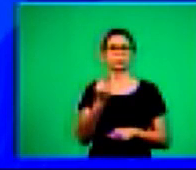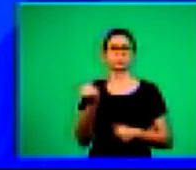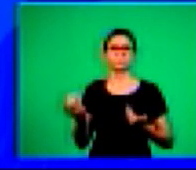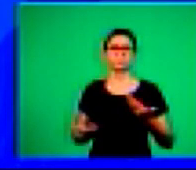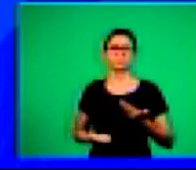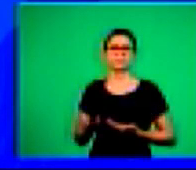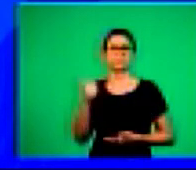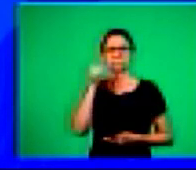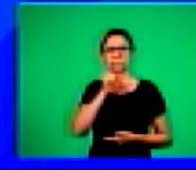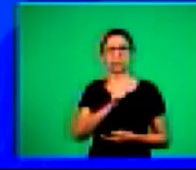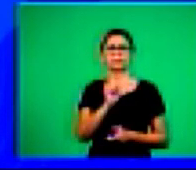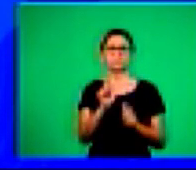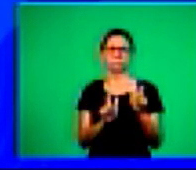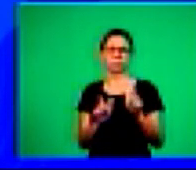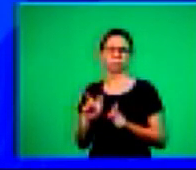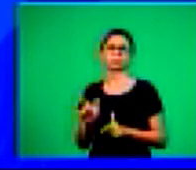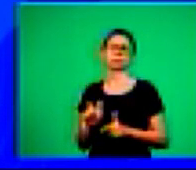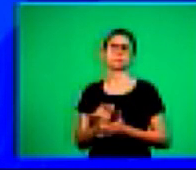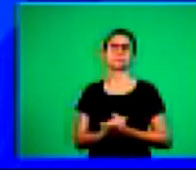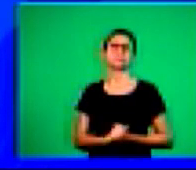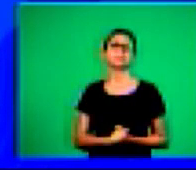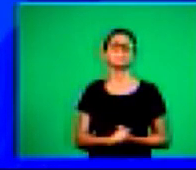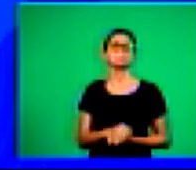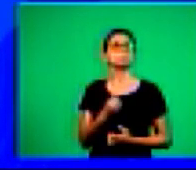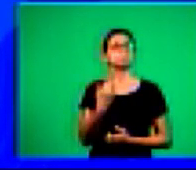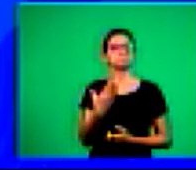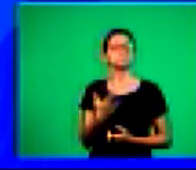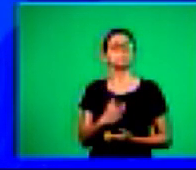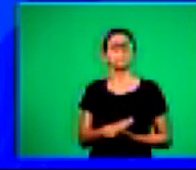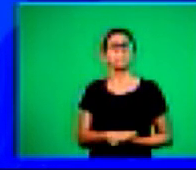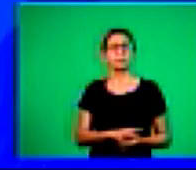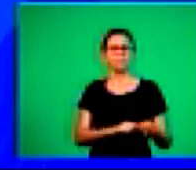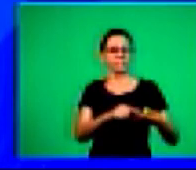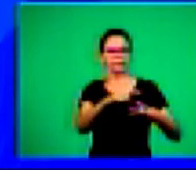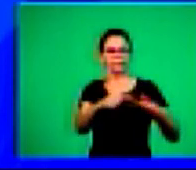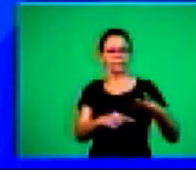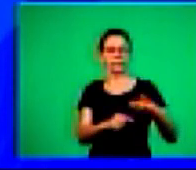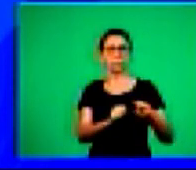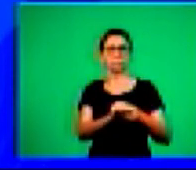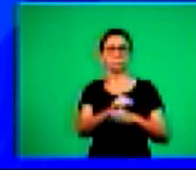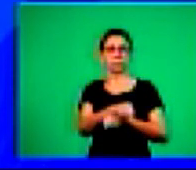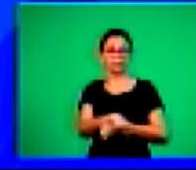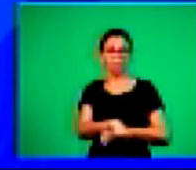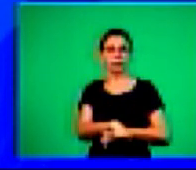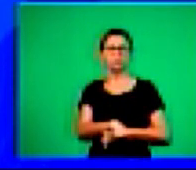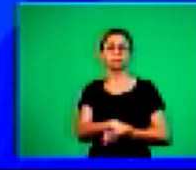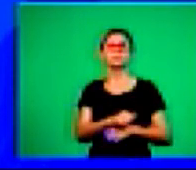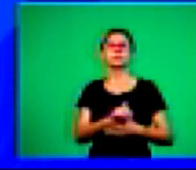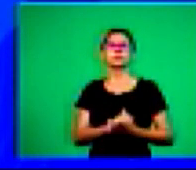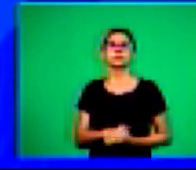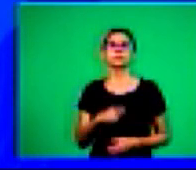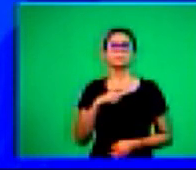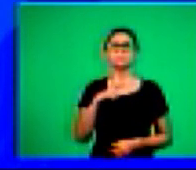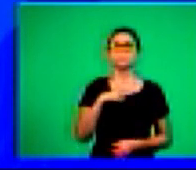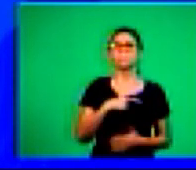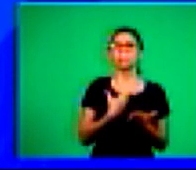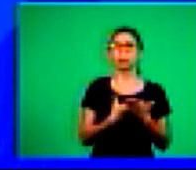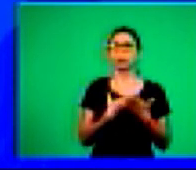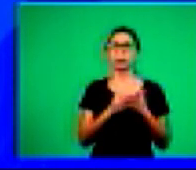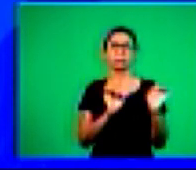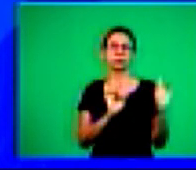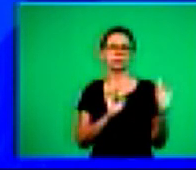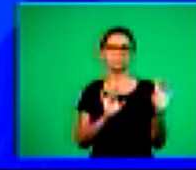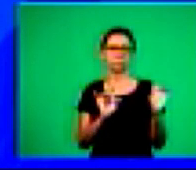más de 1000 participantes esto destacó mucho ahí y para cada uno de estos tres seminarios fue enviado una